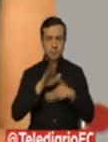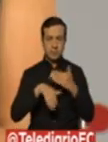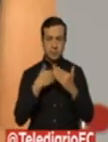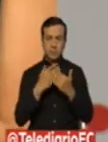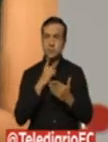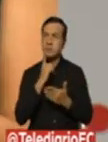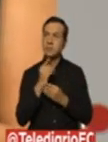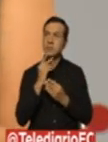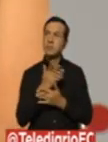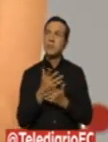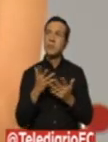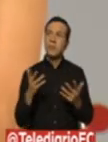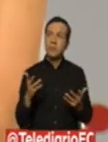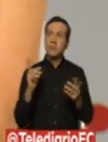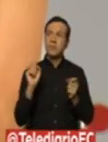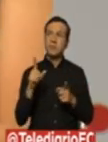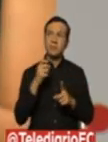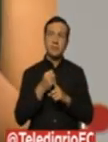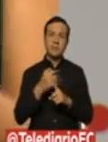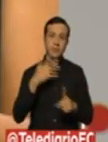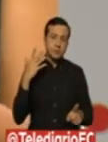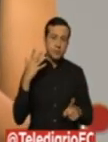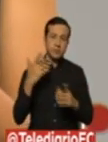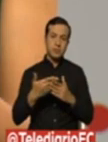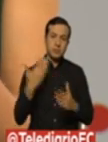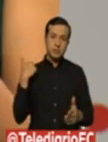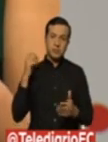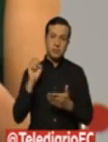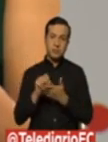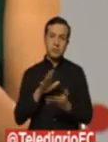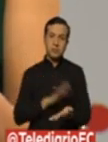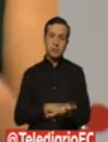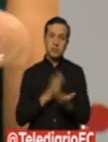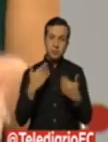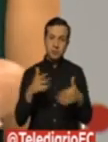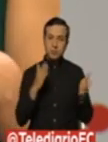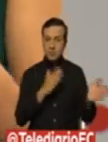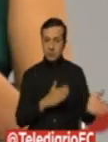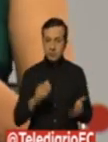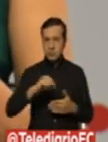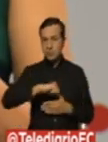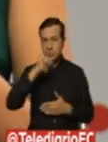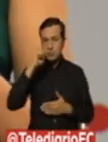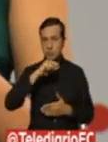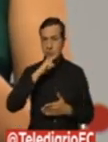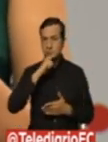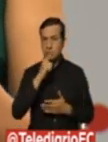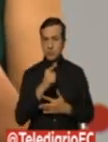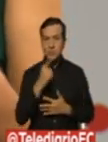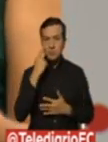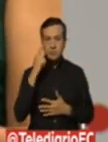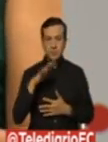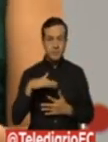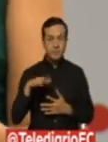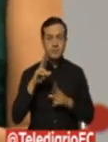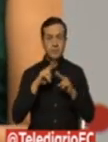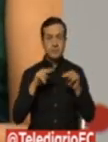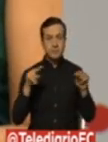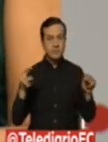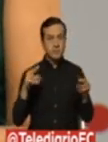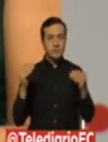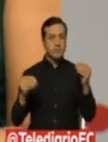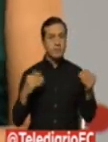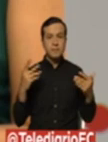repito nuevamente cuál es el impacto que han tenido los proyectos que ya se han desarrollado que han ganado estos premios el medio ambiente